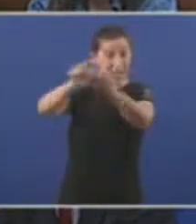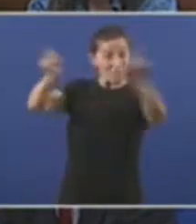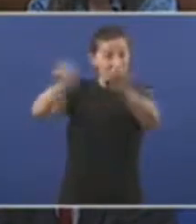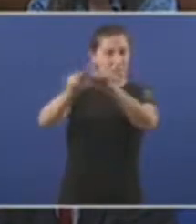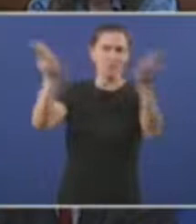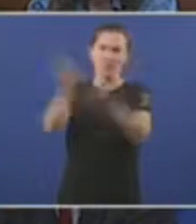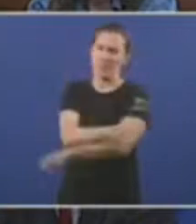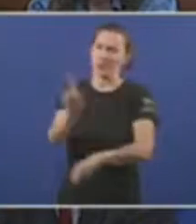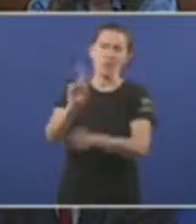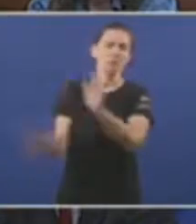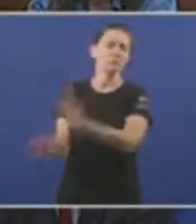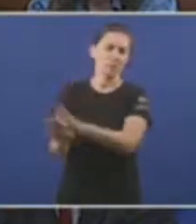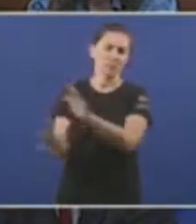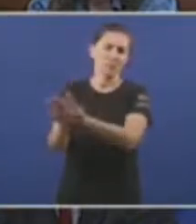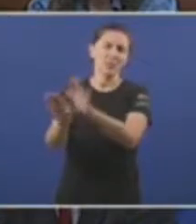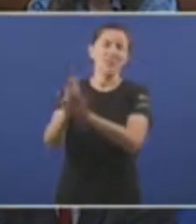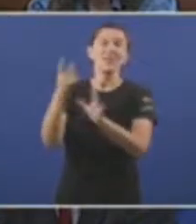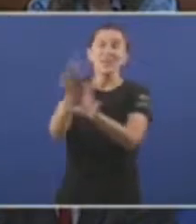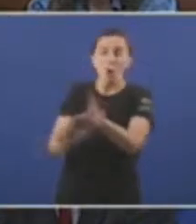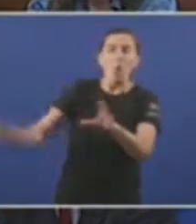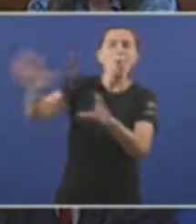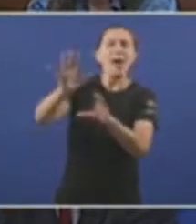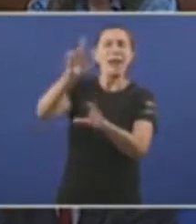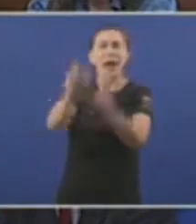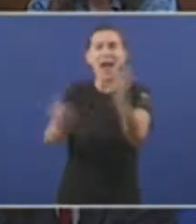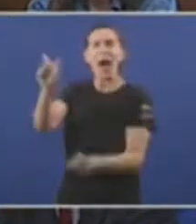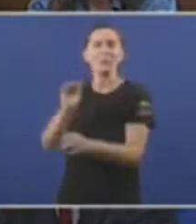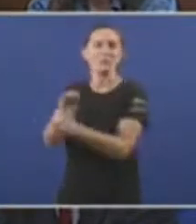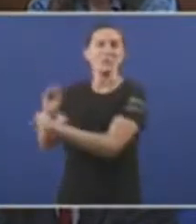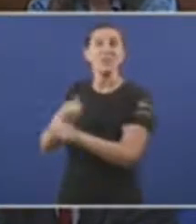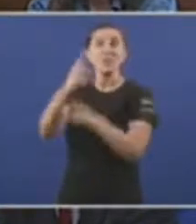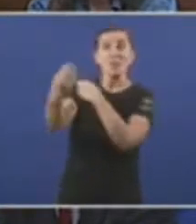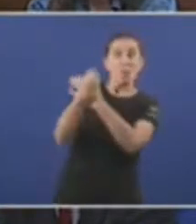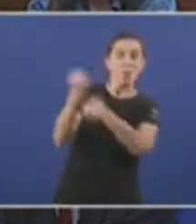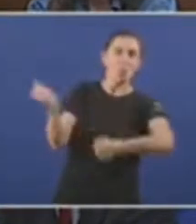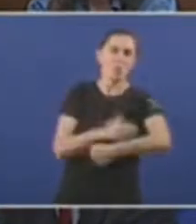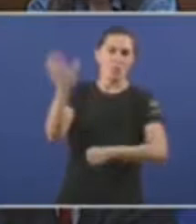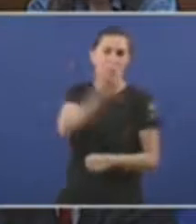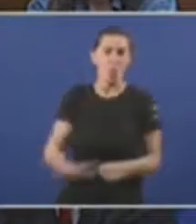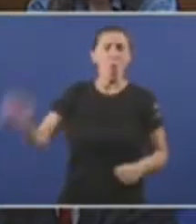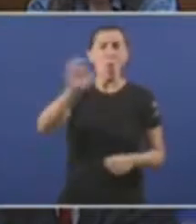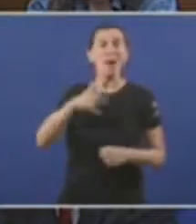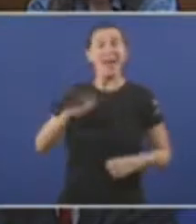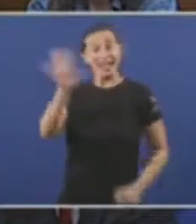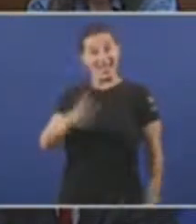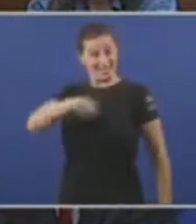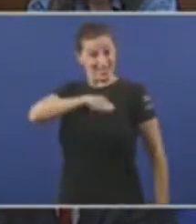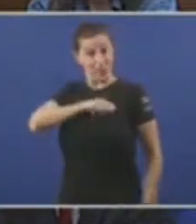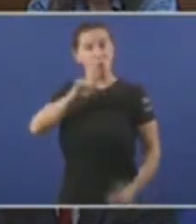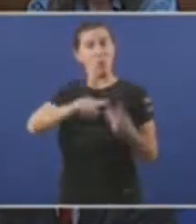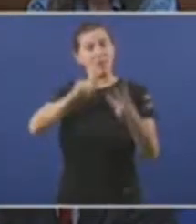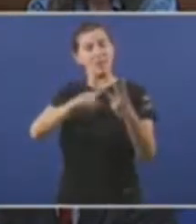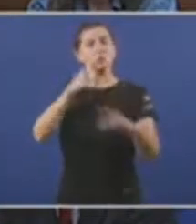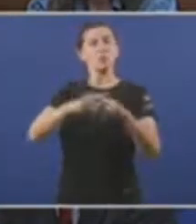unha reindustrialización real da comarca, con fondos que teñen que vir de Europa, do Estado, da Xunta e dos propios beneficios que